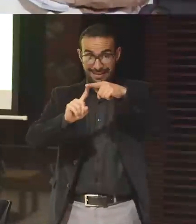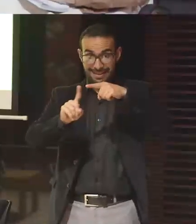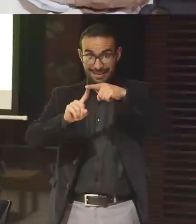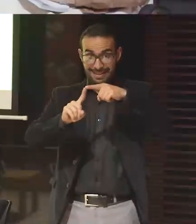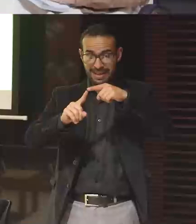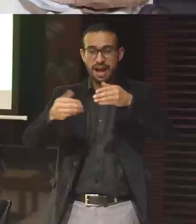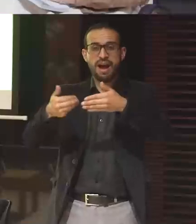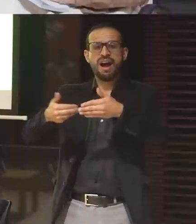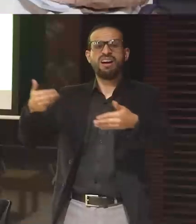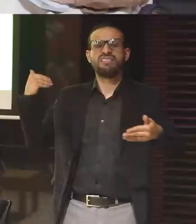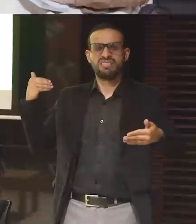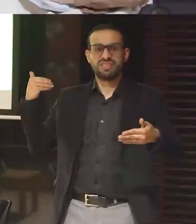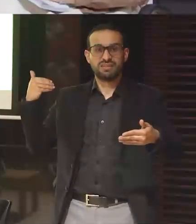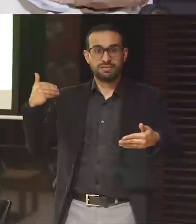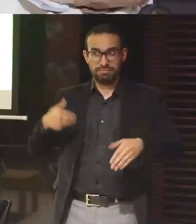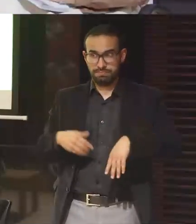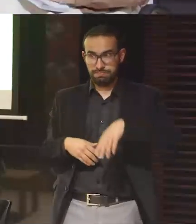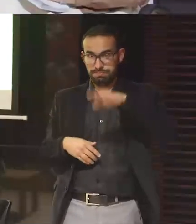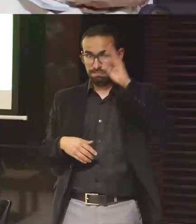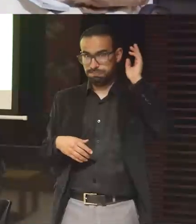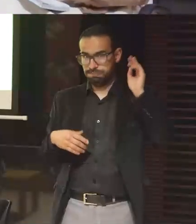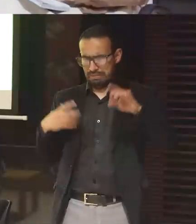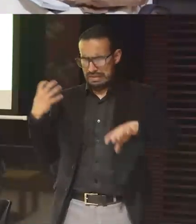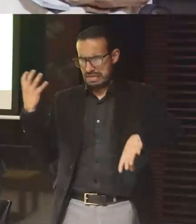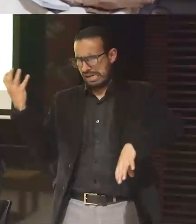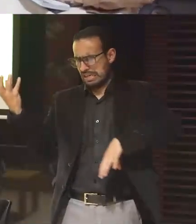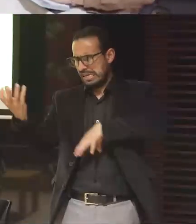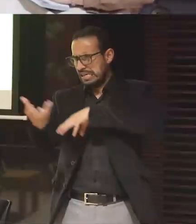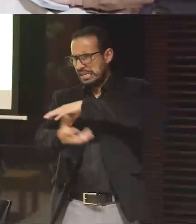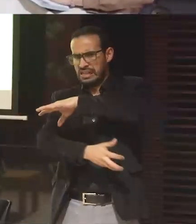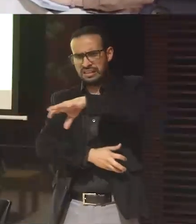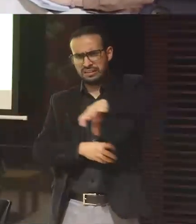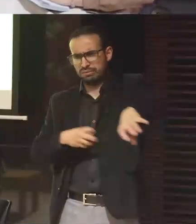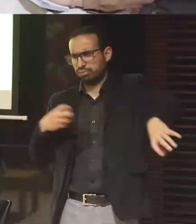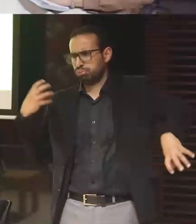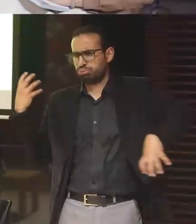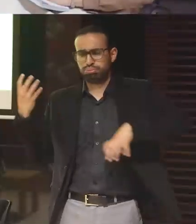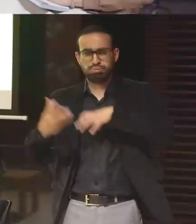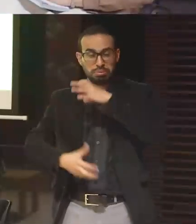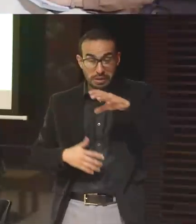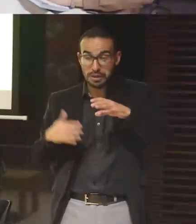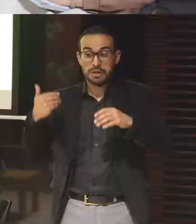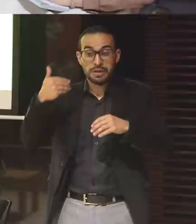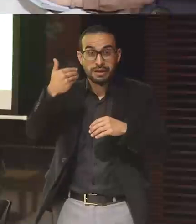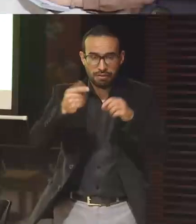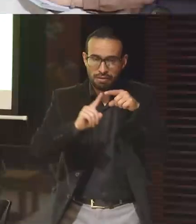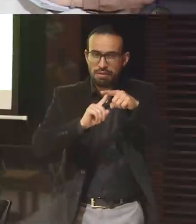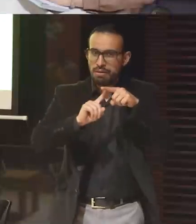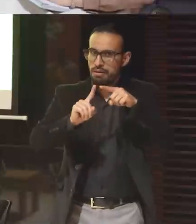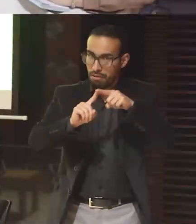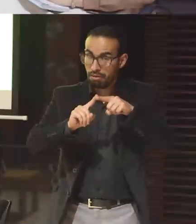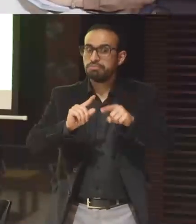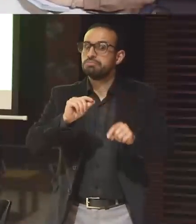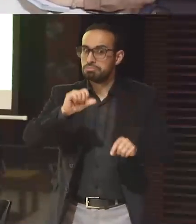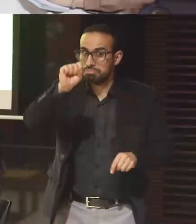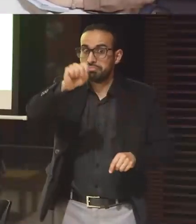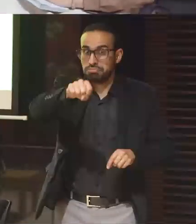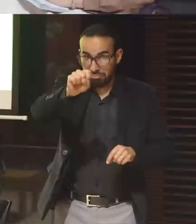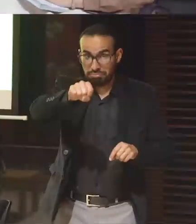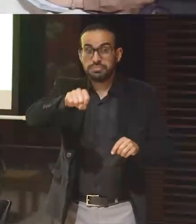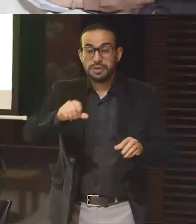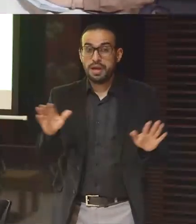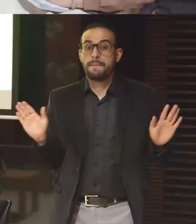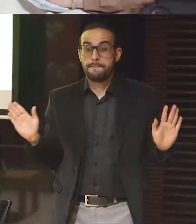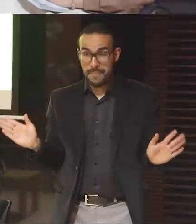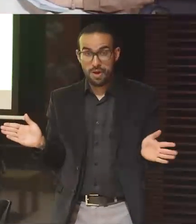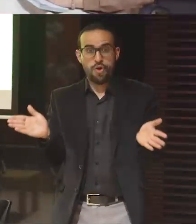nos olvida de dónde venimos de lejos, hermano. ¿No? Y Transmilenio creo que es una muestra de